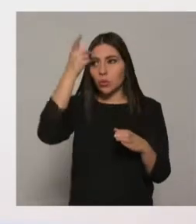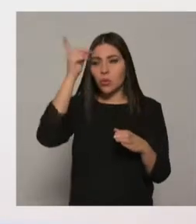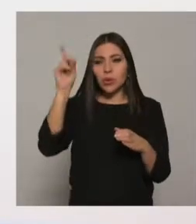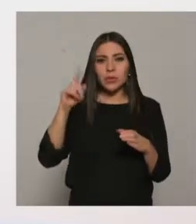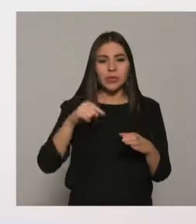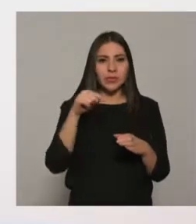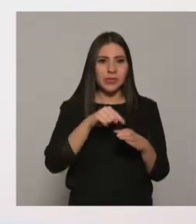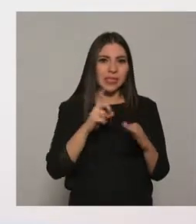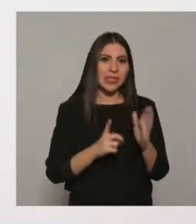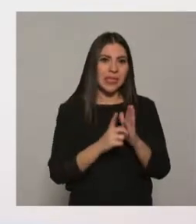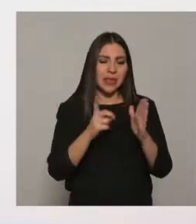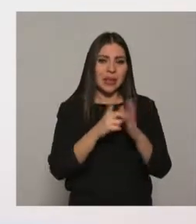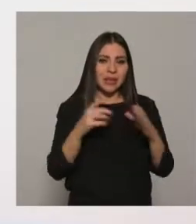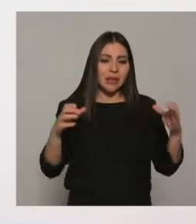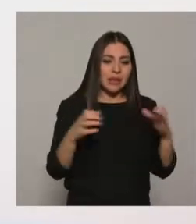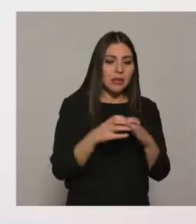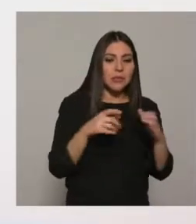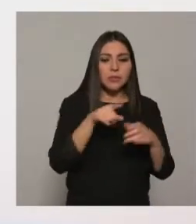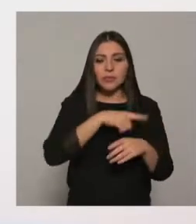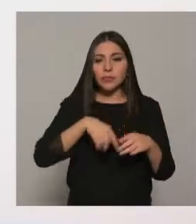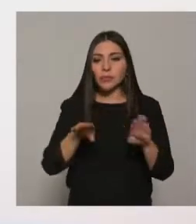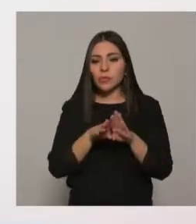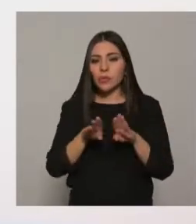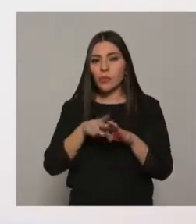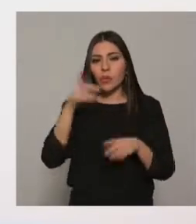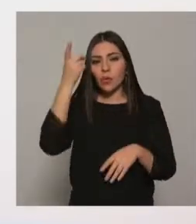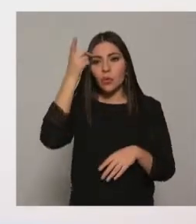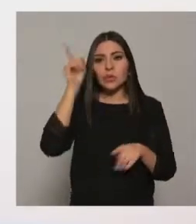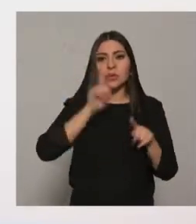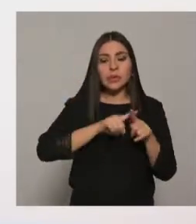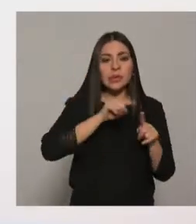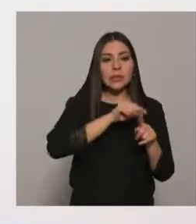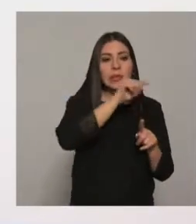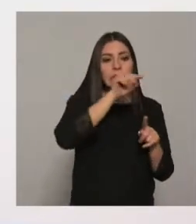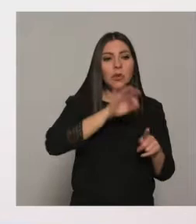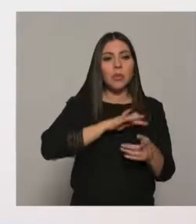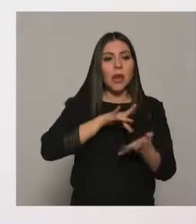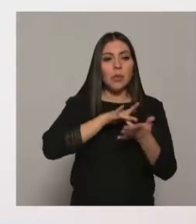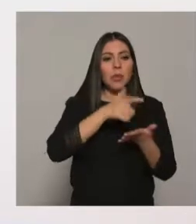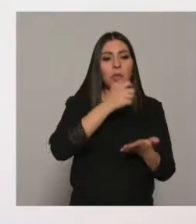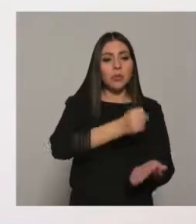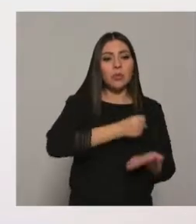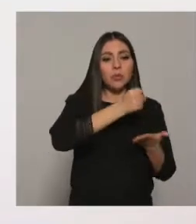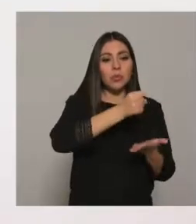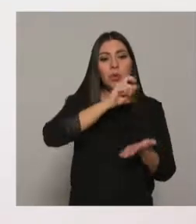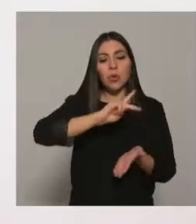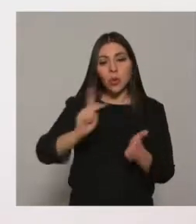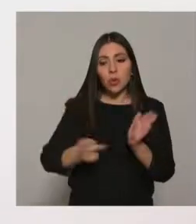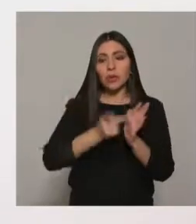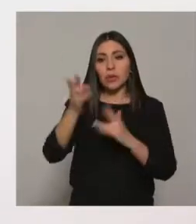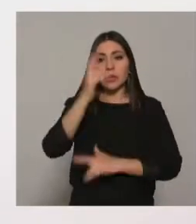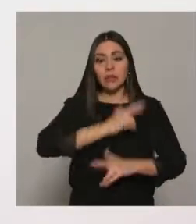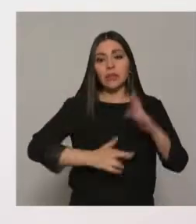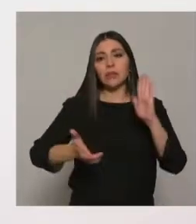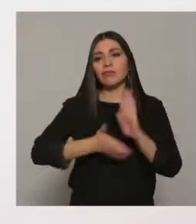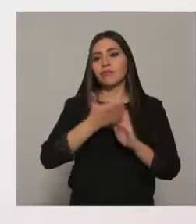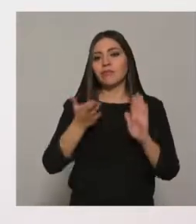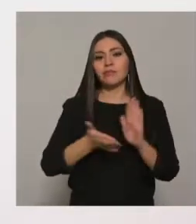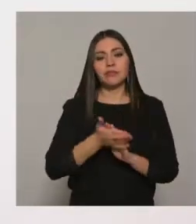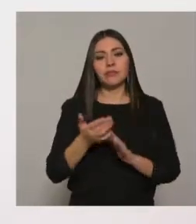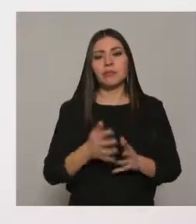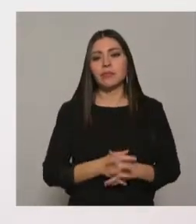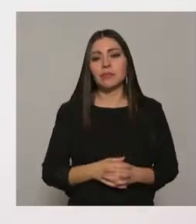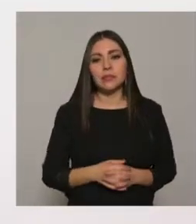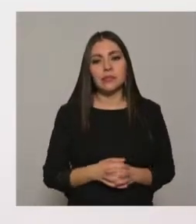y poder hacer los copropietarios del terreno y poderles dar los recursos para que volvieran a construir, han